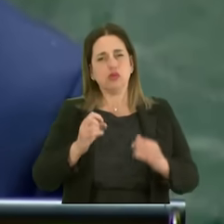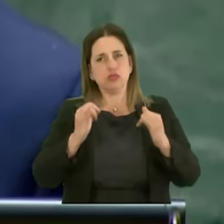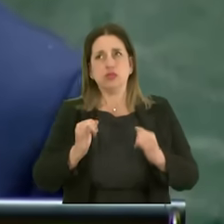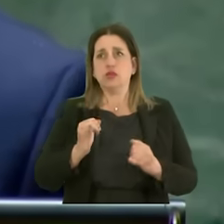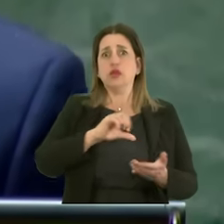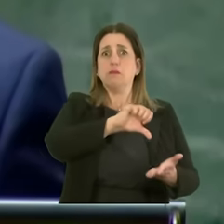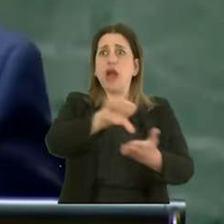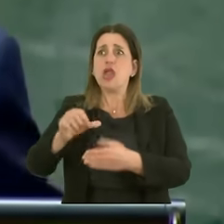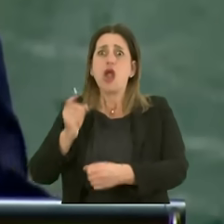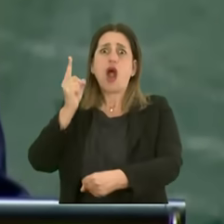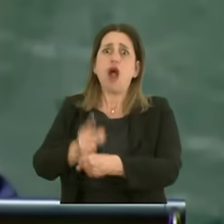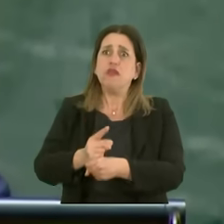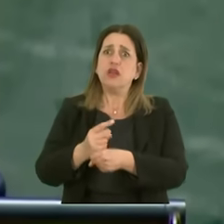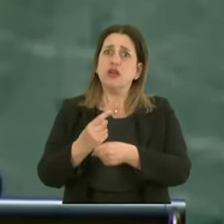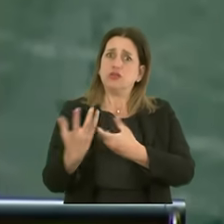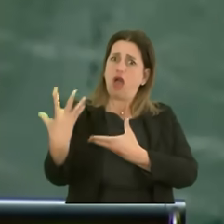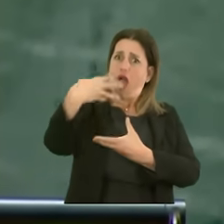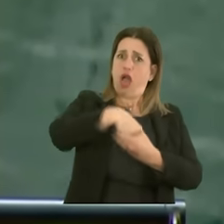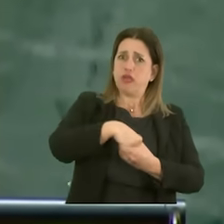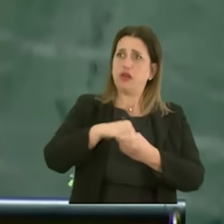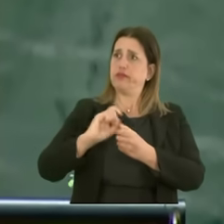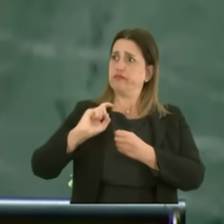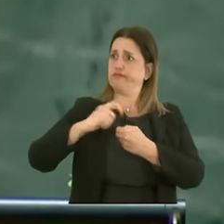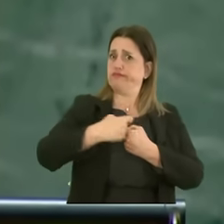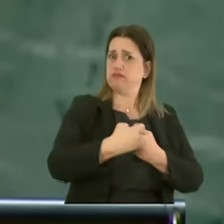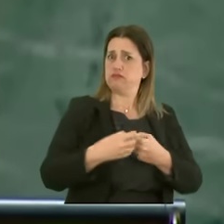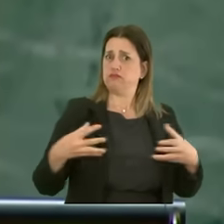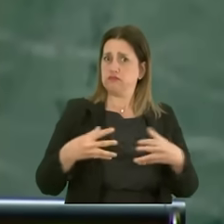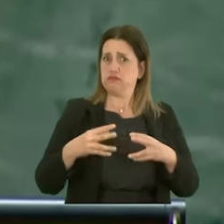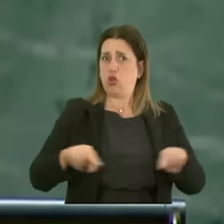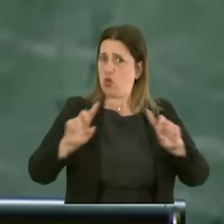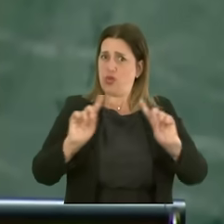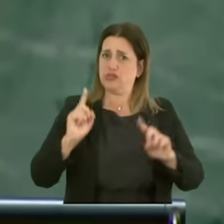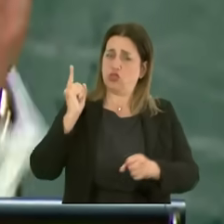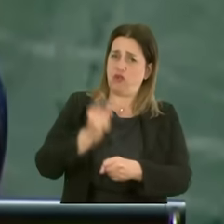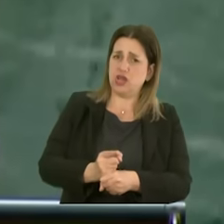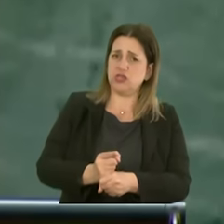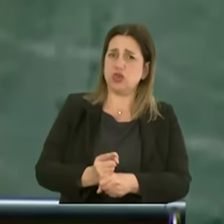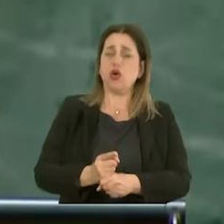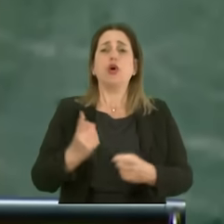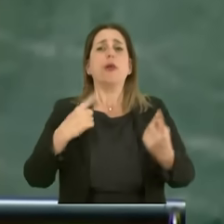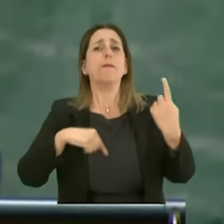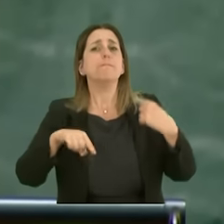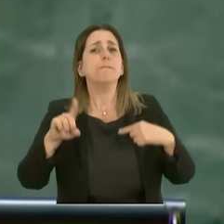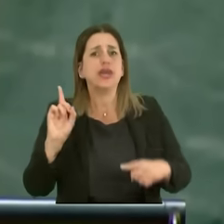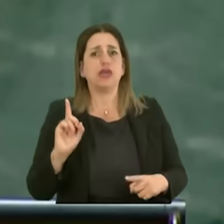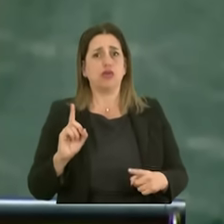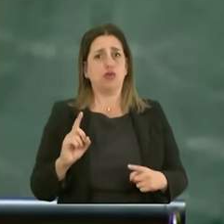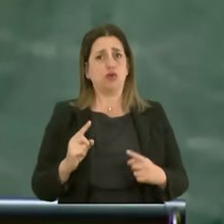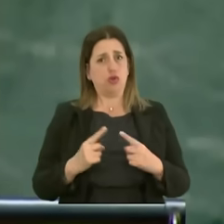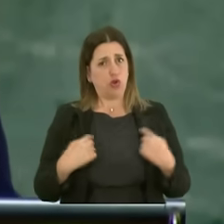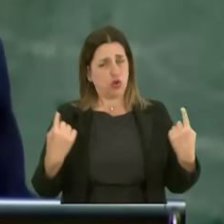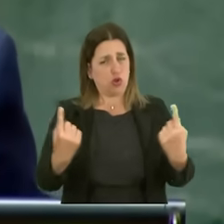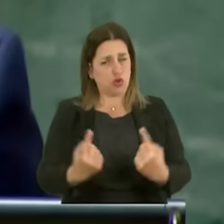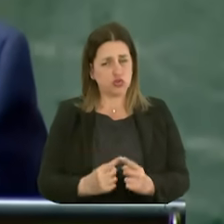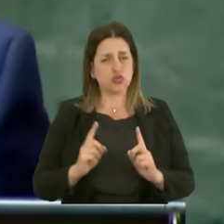obligado a participar ni pertenecer de estos organismos lo que eso no significa que podamos ser y